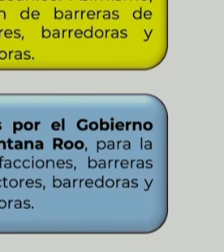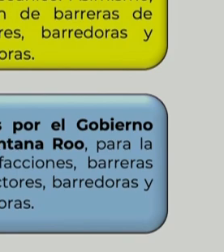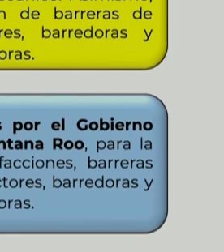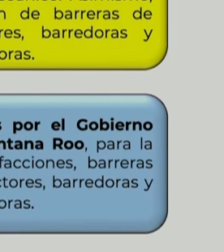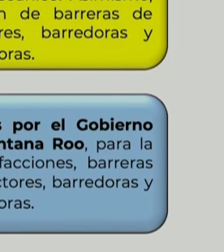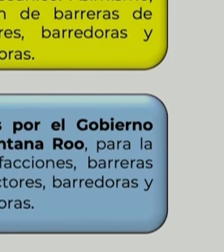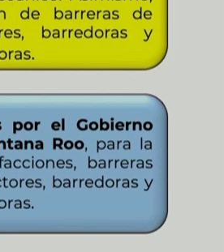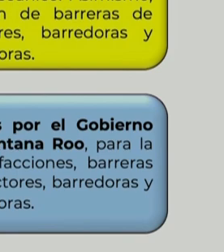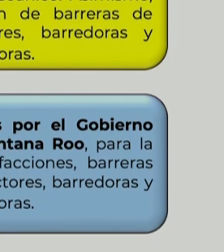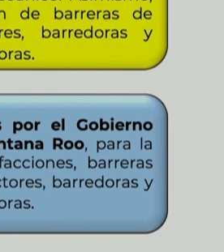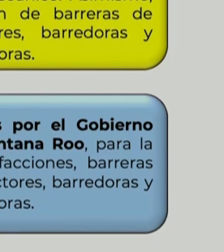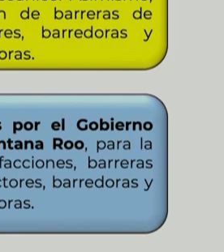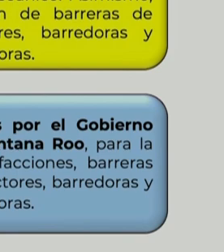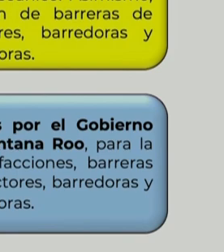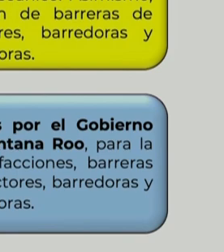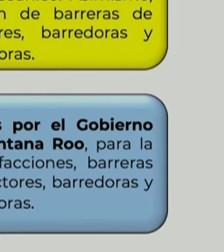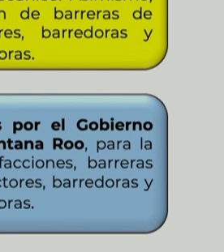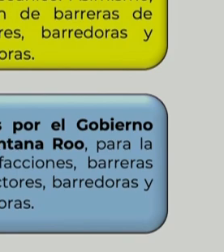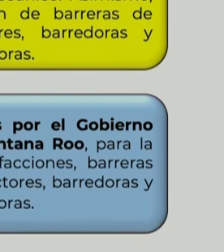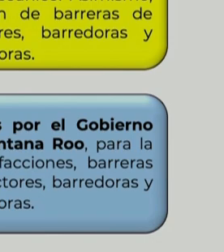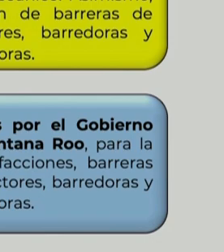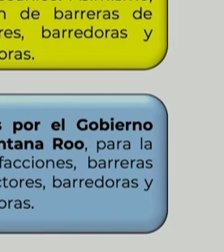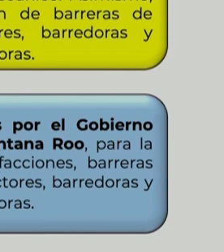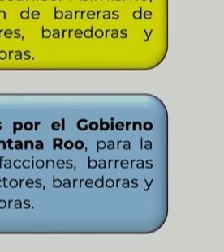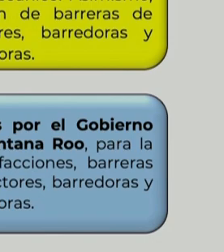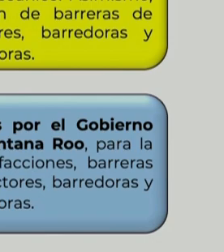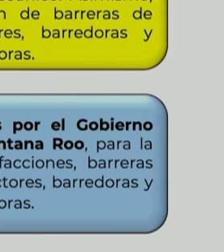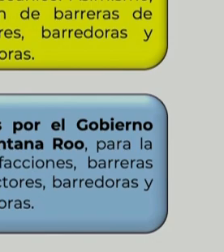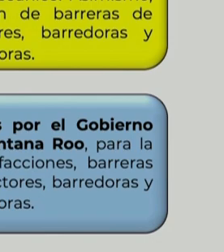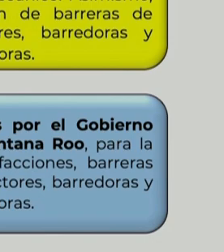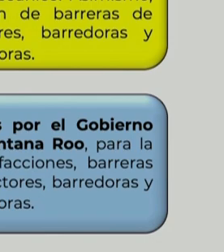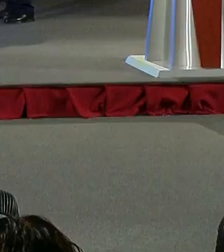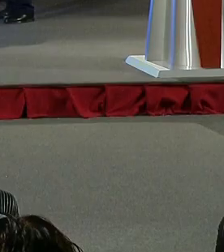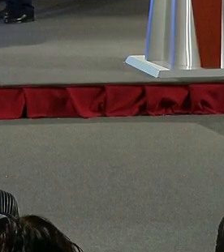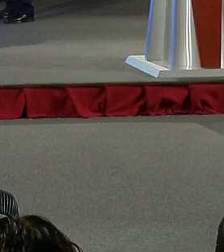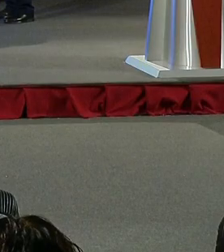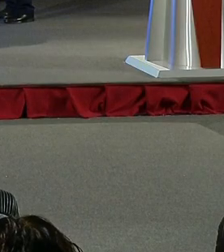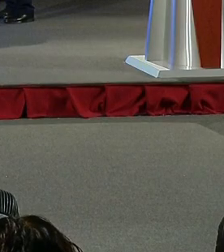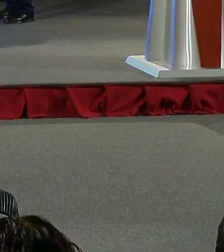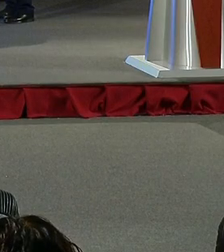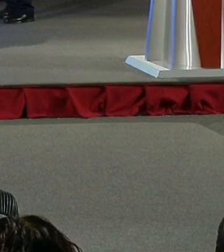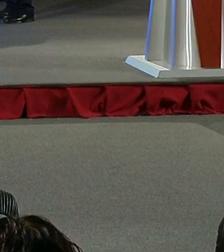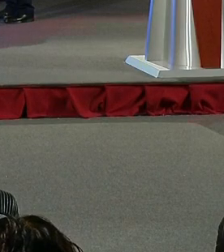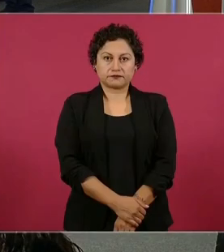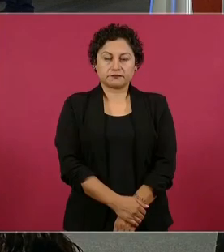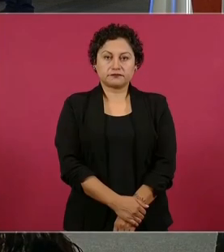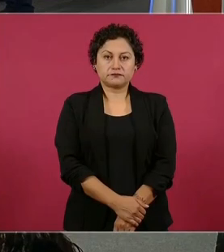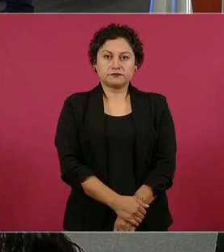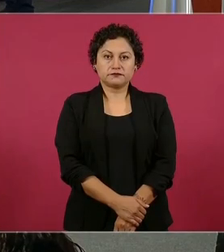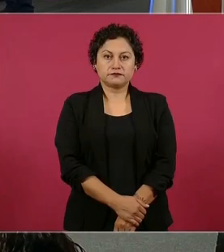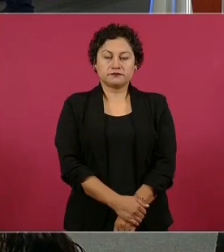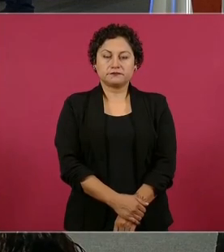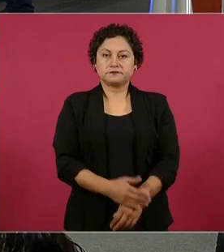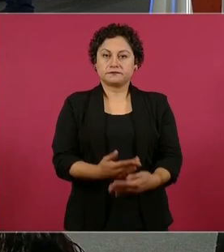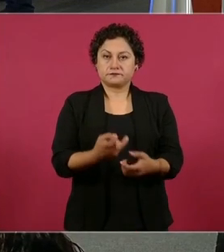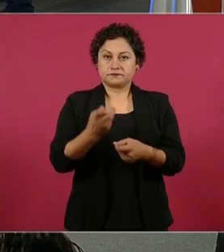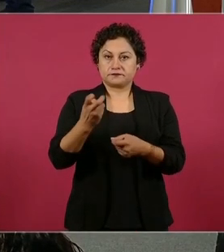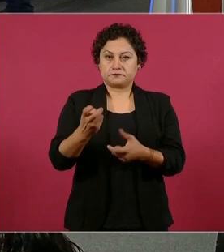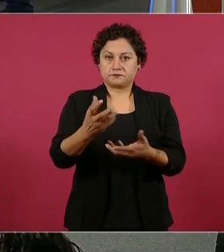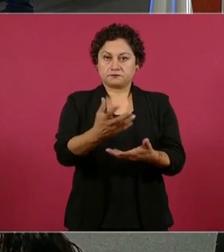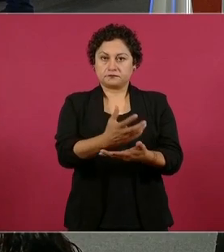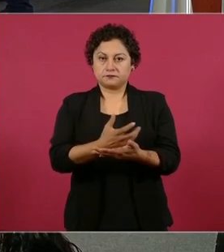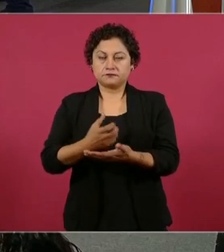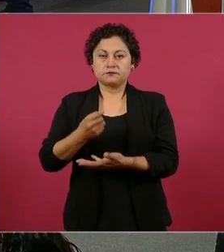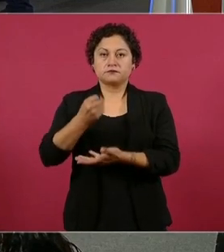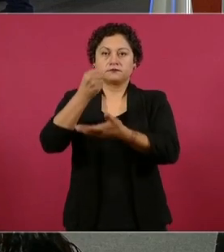y 2020, Secretaría de Marina ejerce estos recursos precisamente para la construcción de las sargaceras y